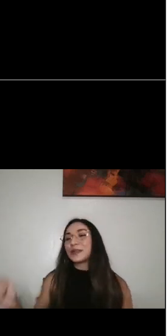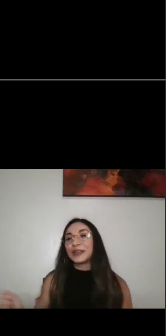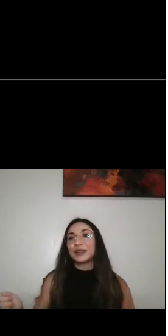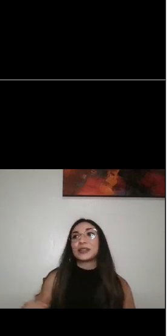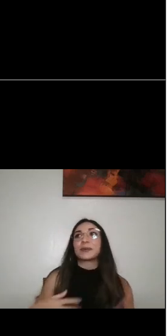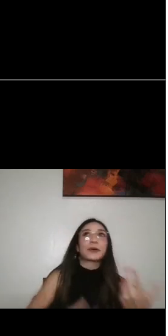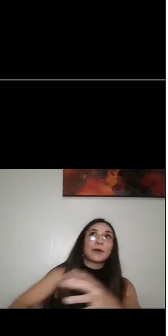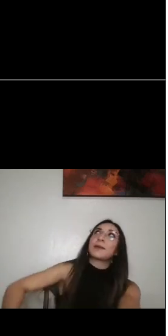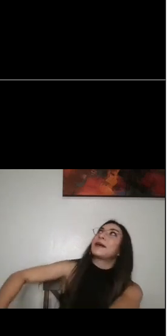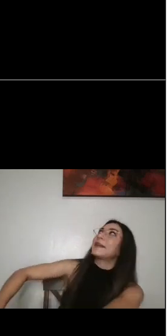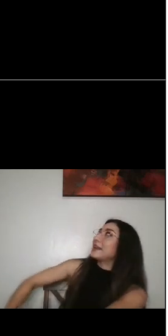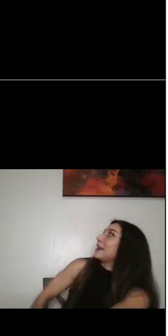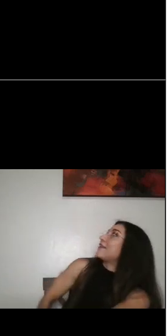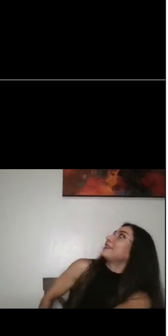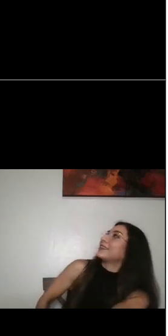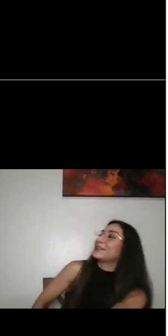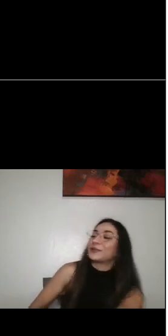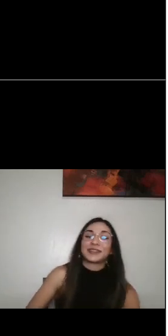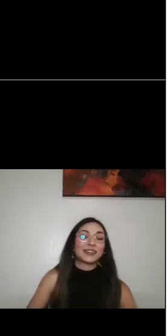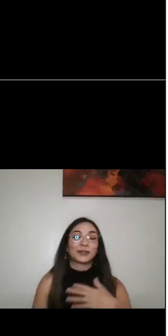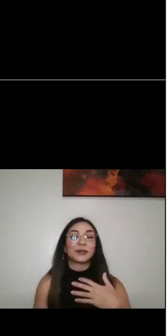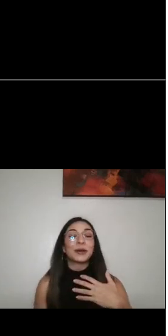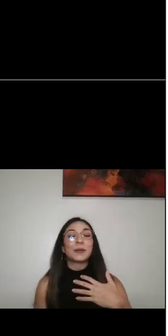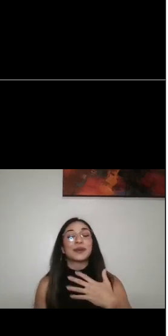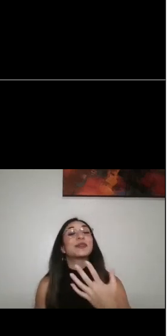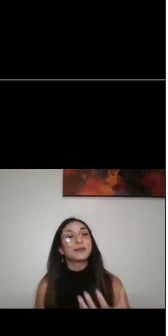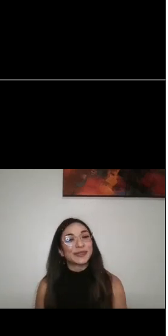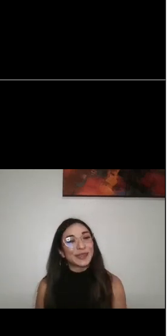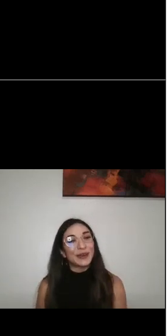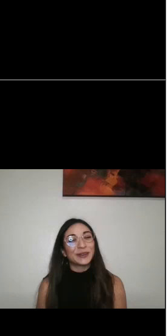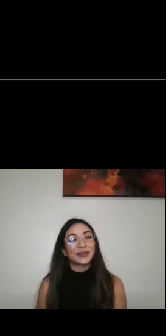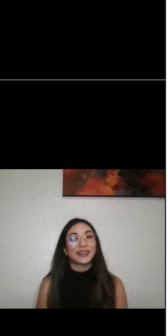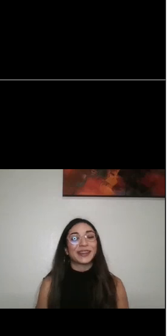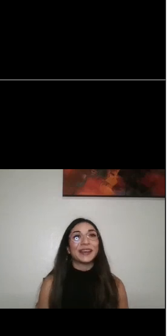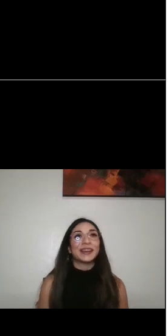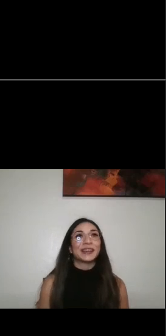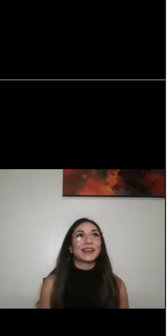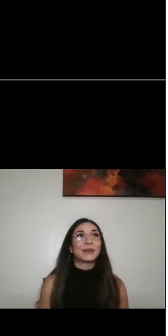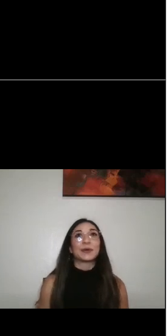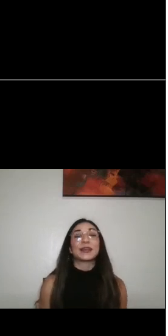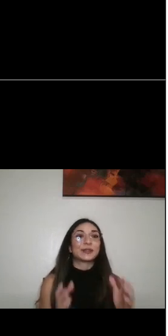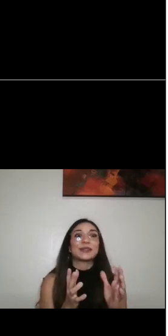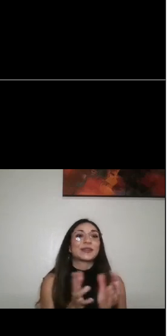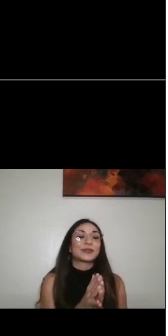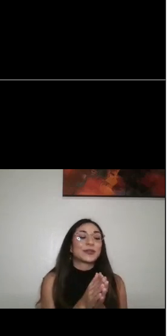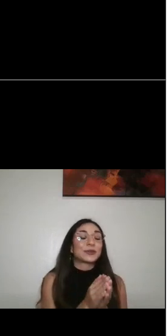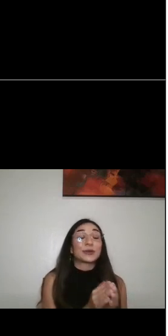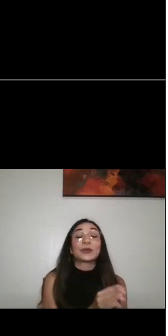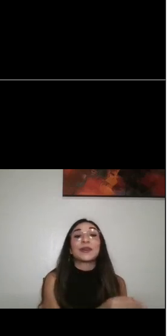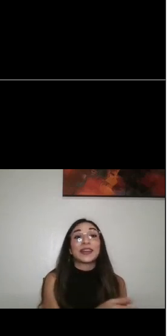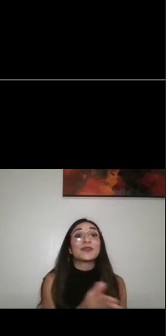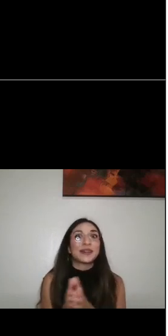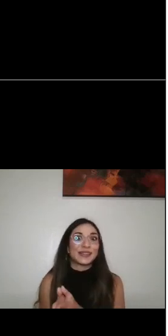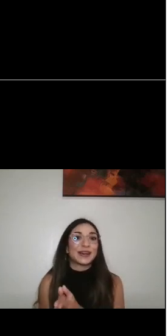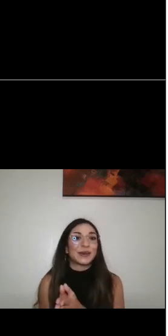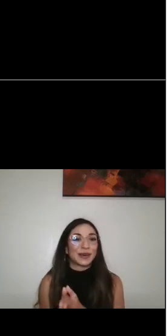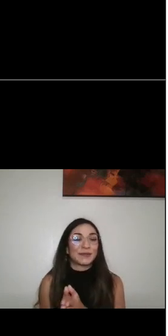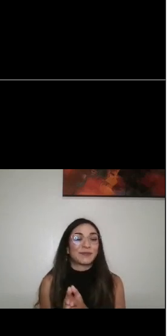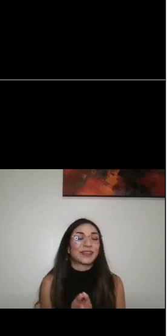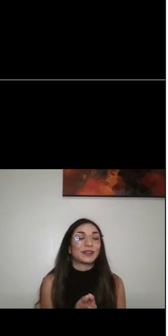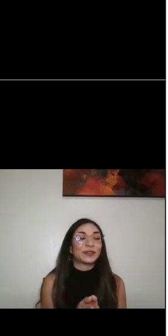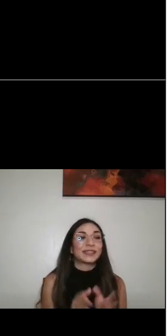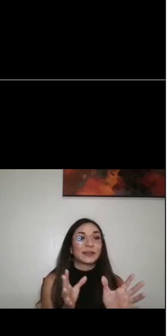algún sonidito y espero que vuelva a ver y levante y todo. O sea, estoy pidiendo demasiado porque su desarrollo psicomotor todavía no ha llegado